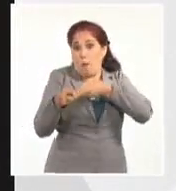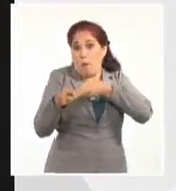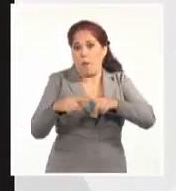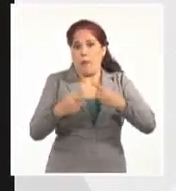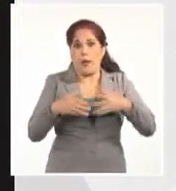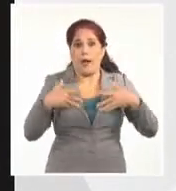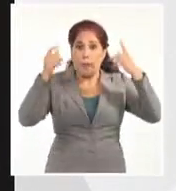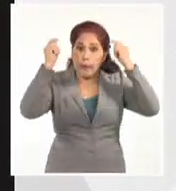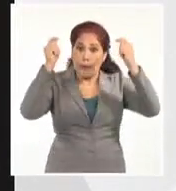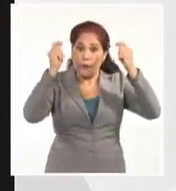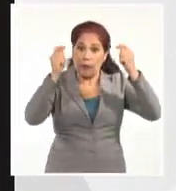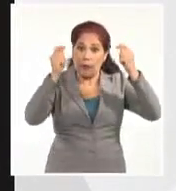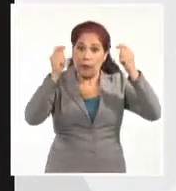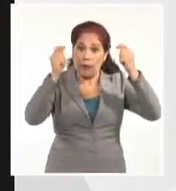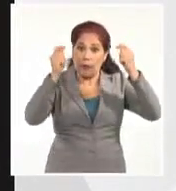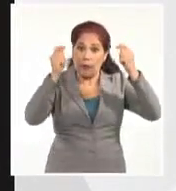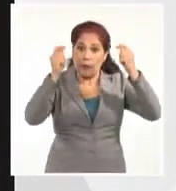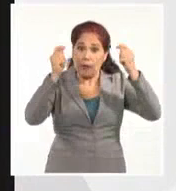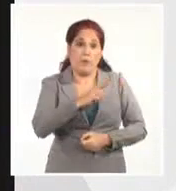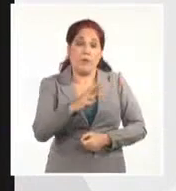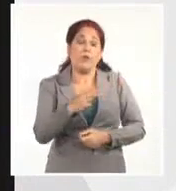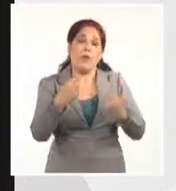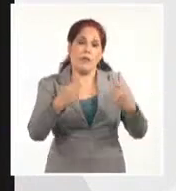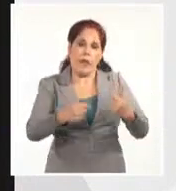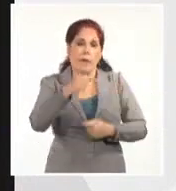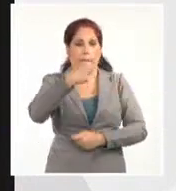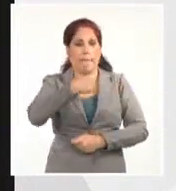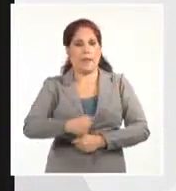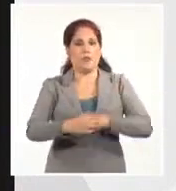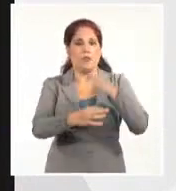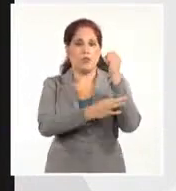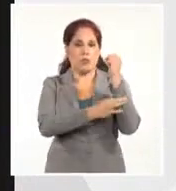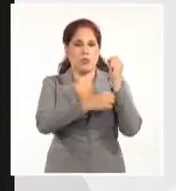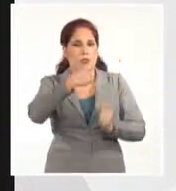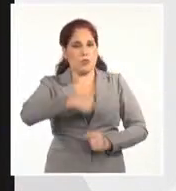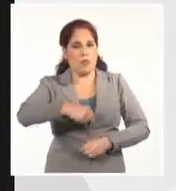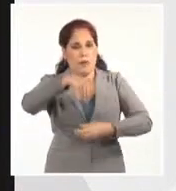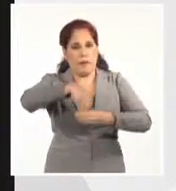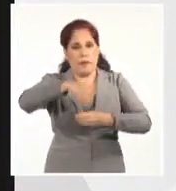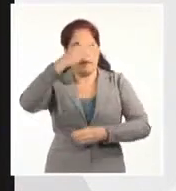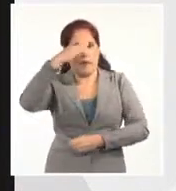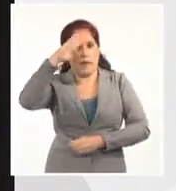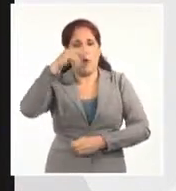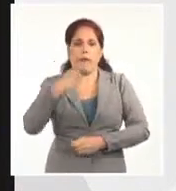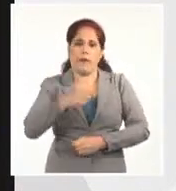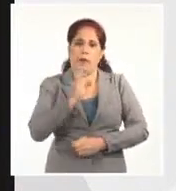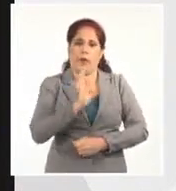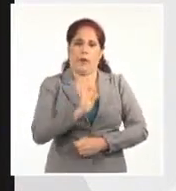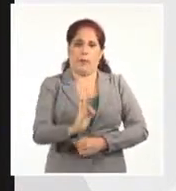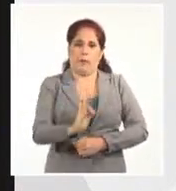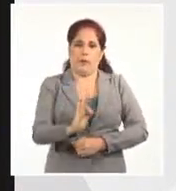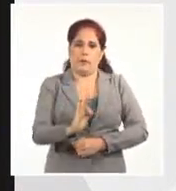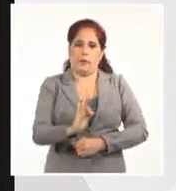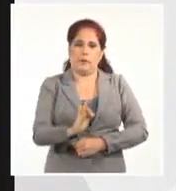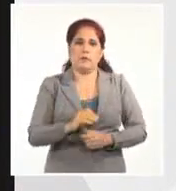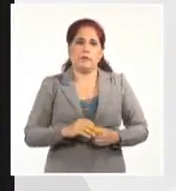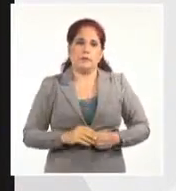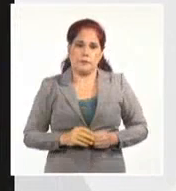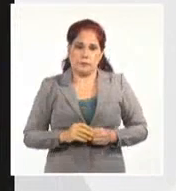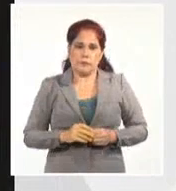manifestantes en contra del gobierno siguen siendo ciudadanos de Cuba y yo creo que también hay que escucharlo y son